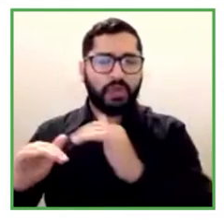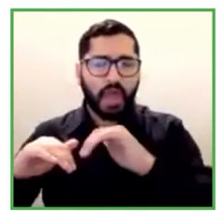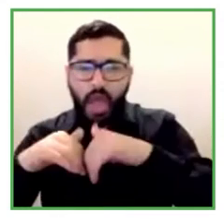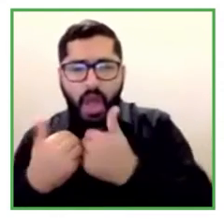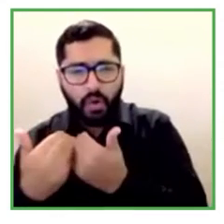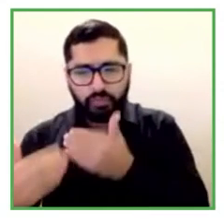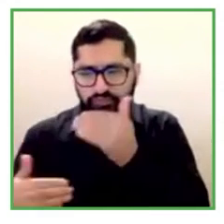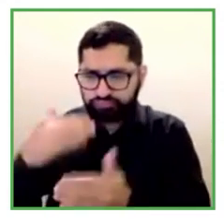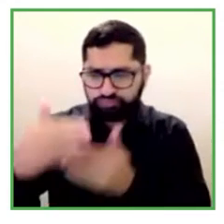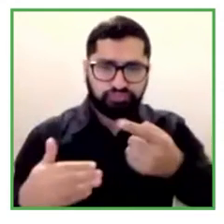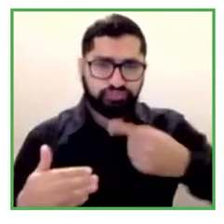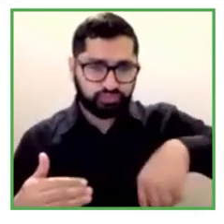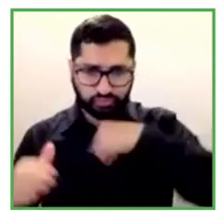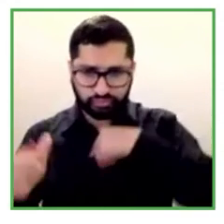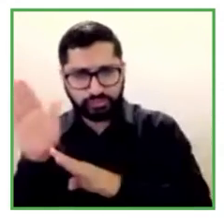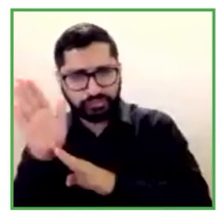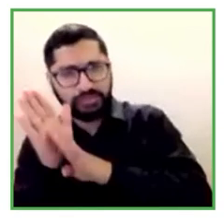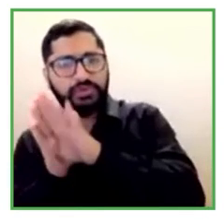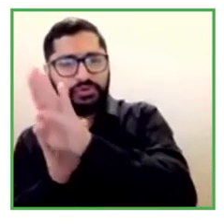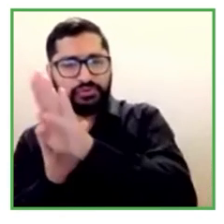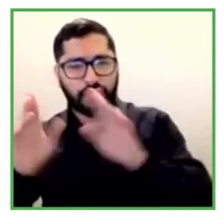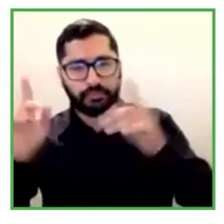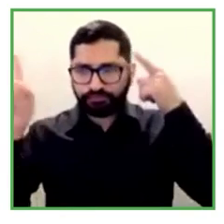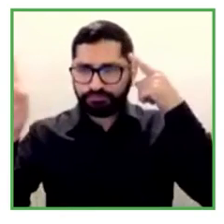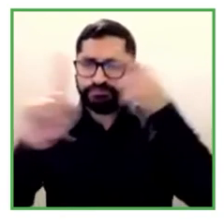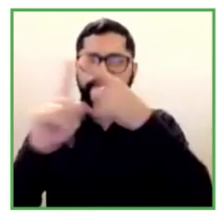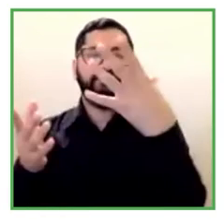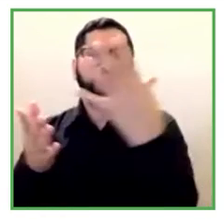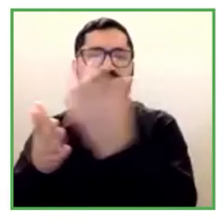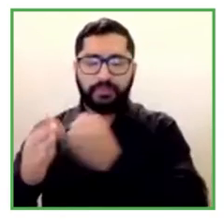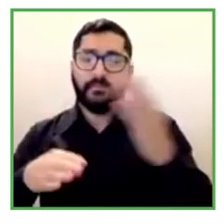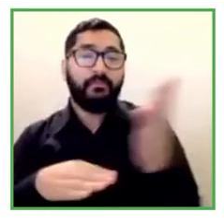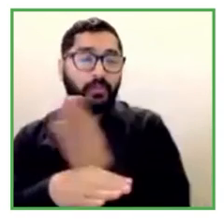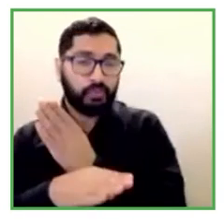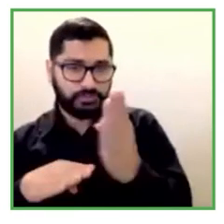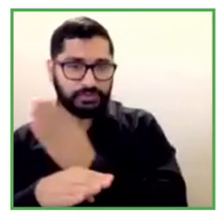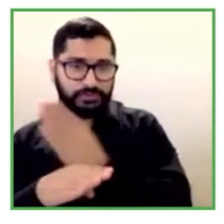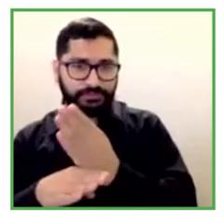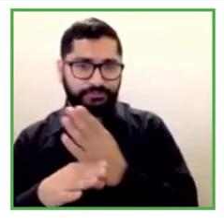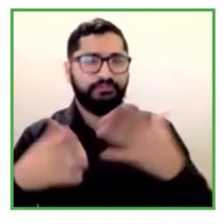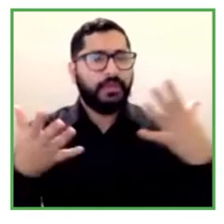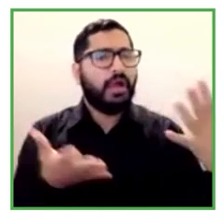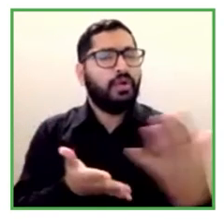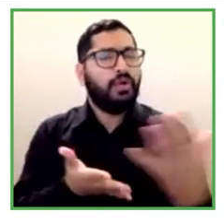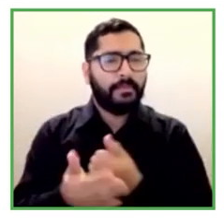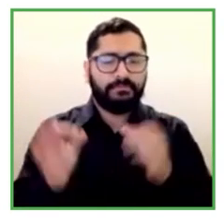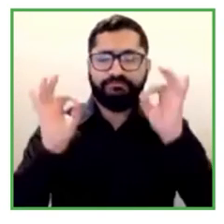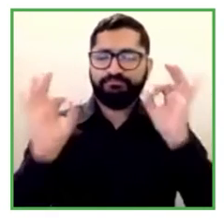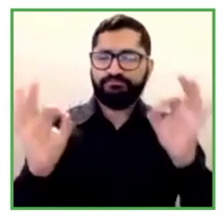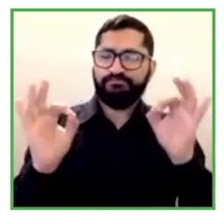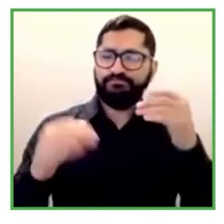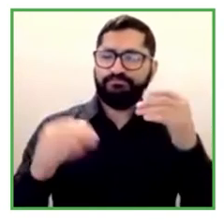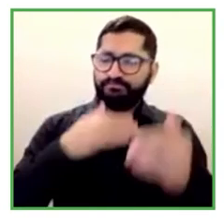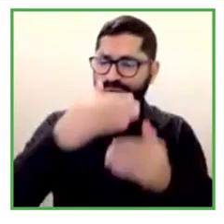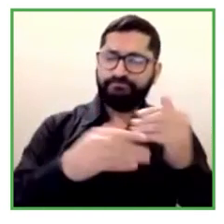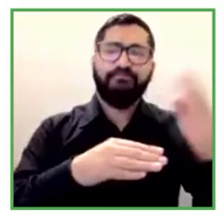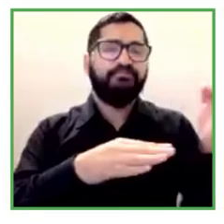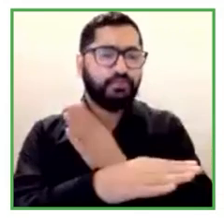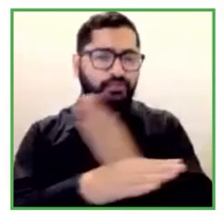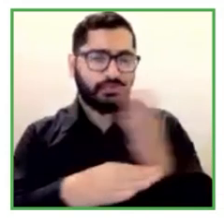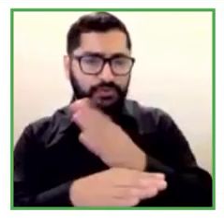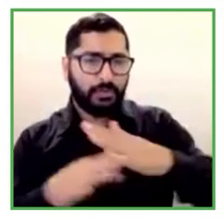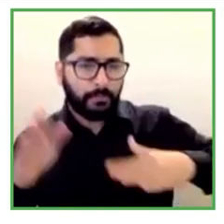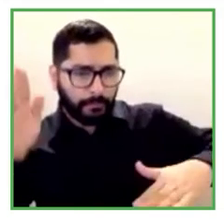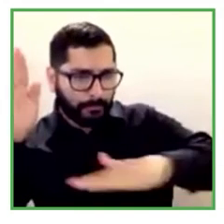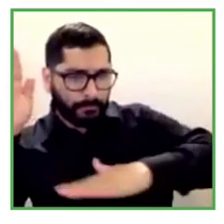de la compañía, cómo podemos lograr mejor las metas de la compañía, lo que se basa todo en, básicamente en el respeto a la diversidad. Como yo les